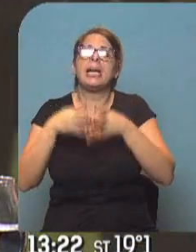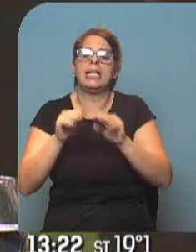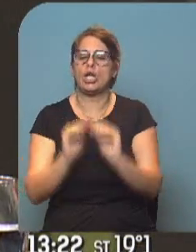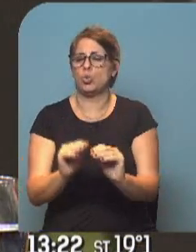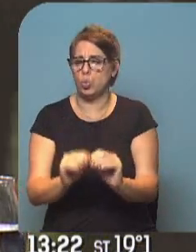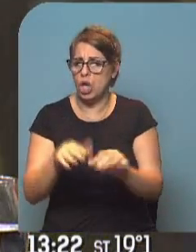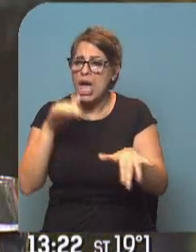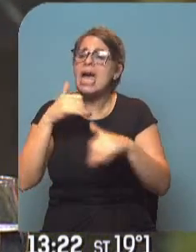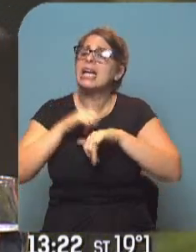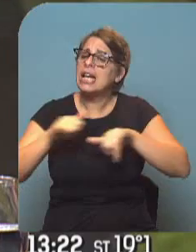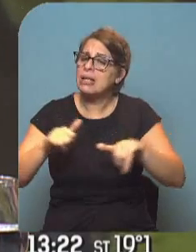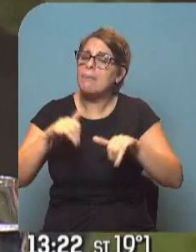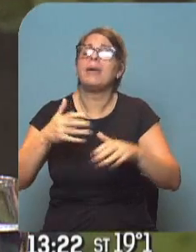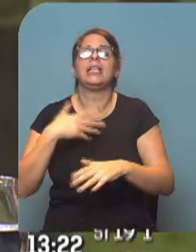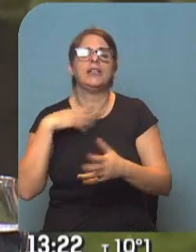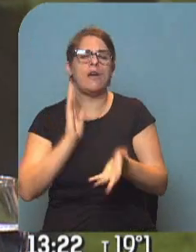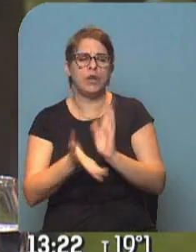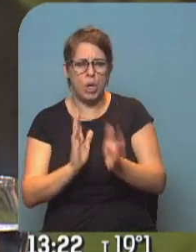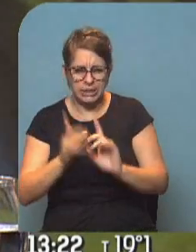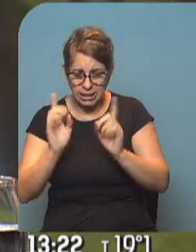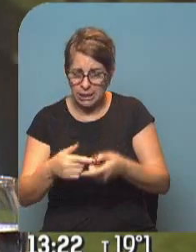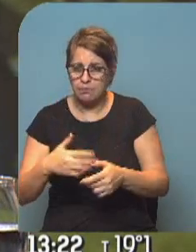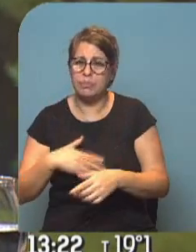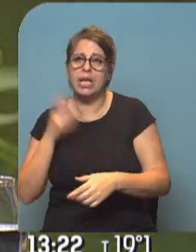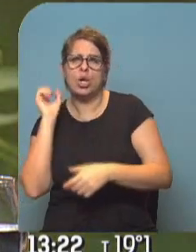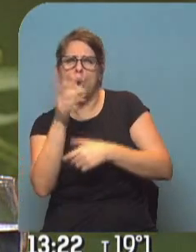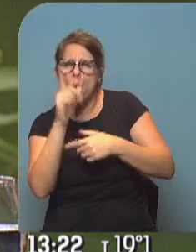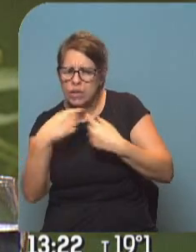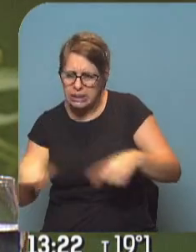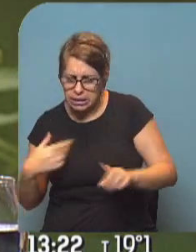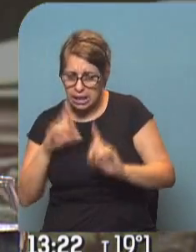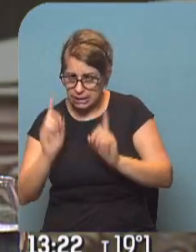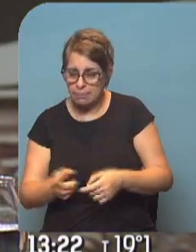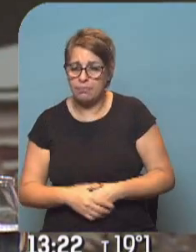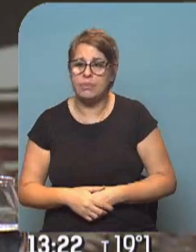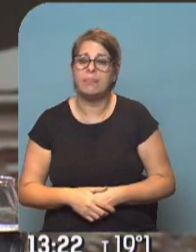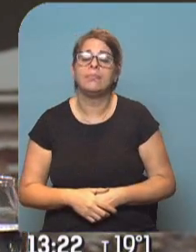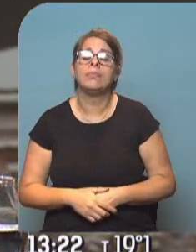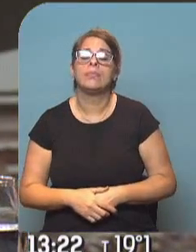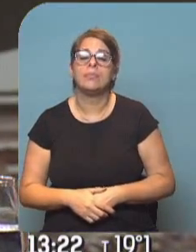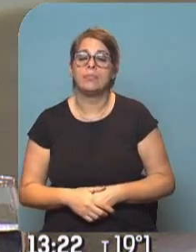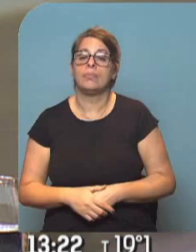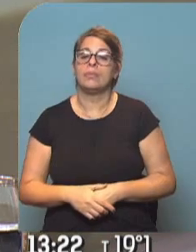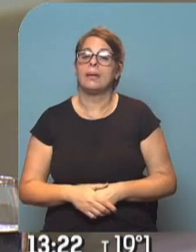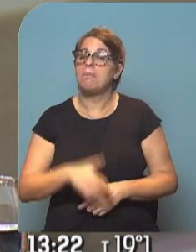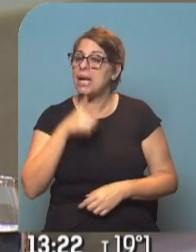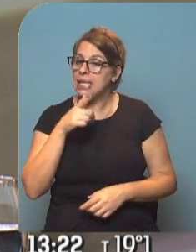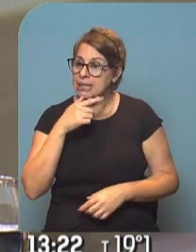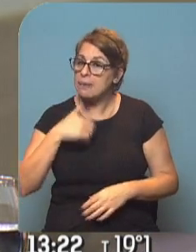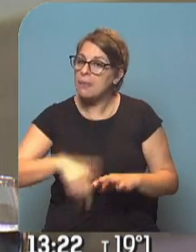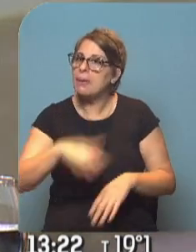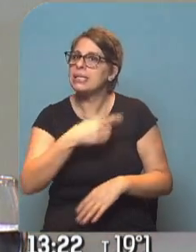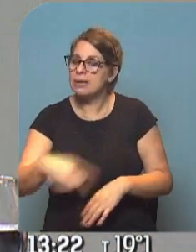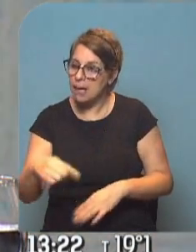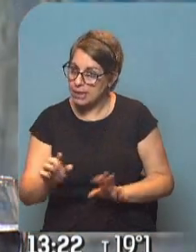solo de campaña violenta, porque atentaron violentamente, le tiraron con cosas y demás en cierto lugar. Se supone que las próximas semanas